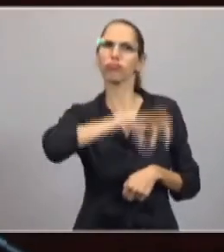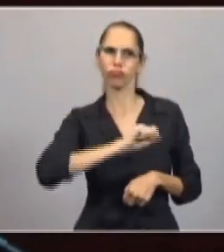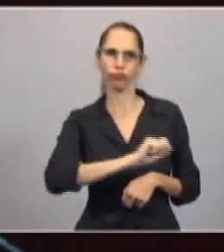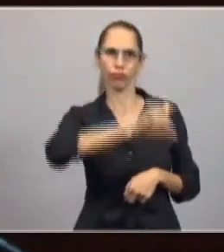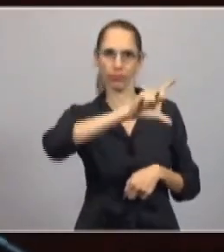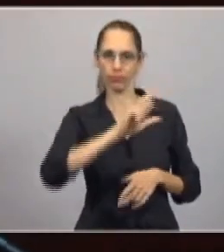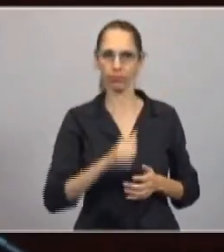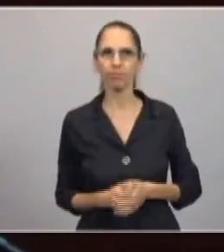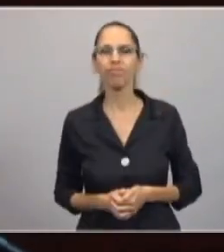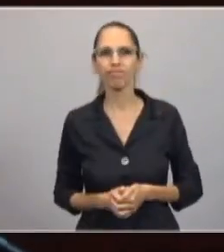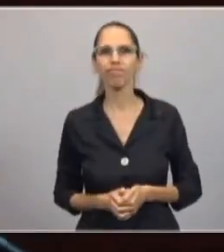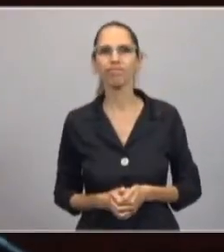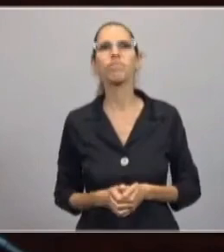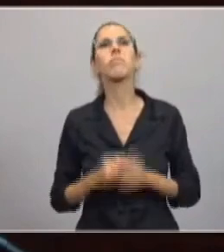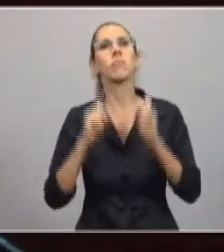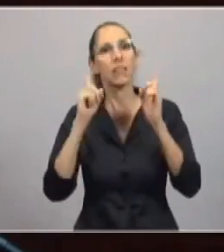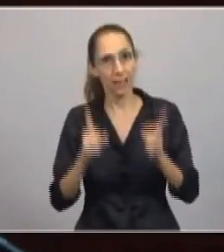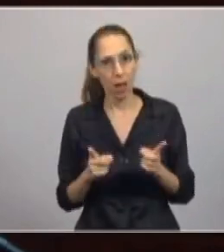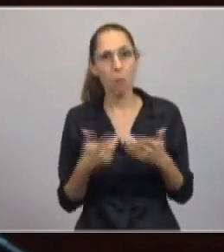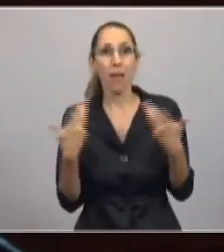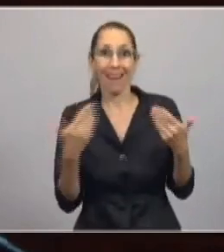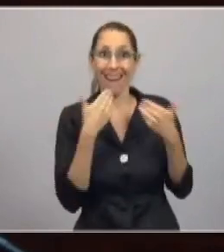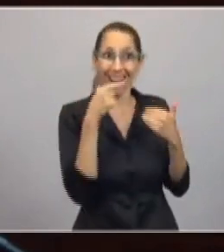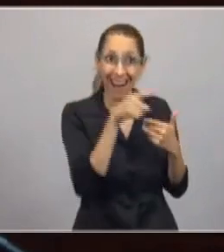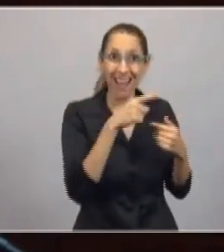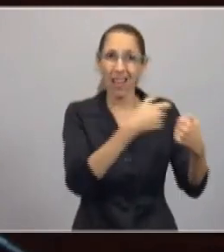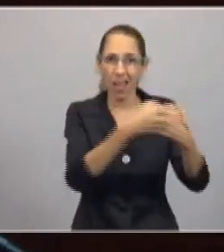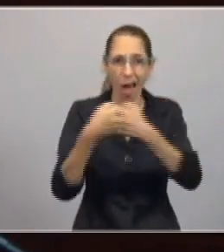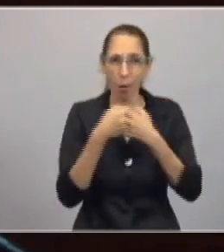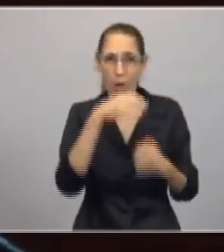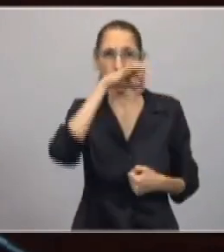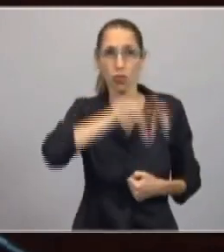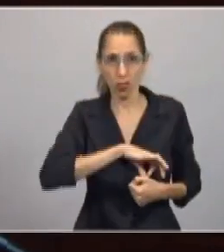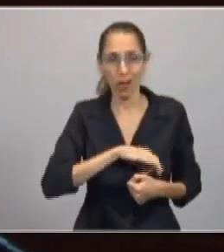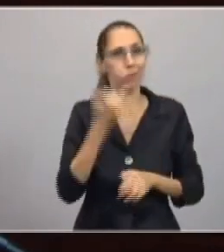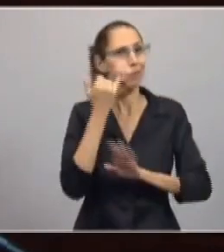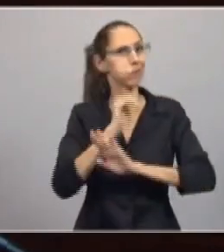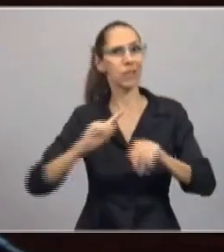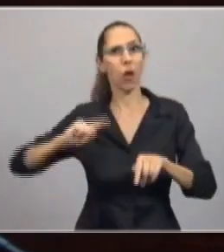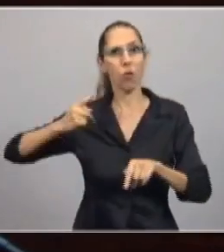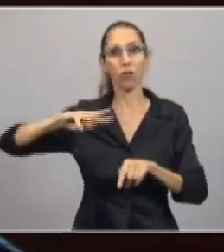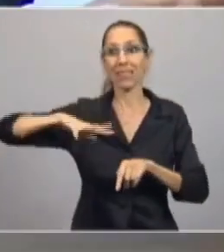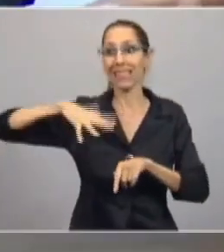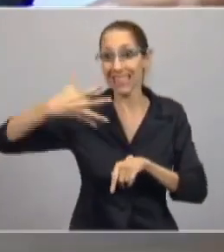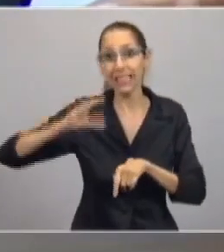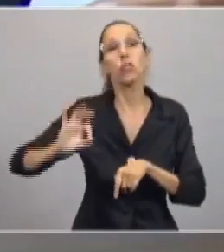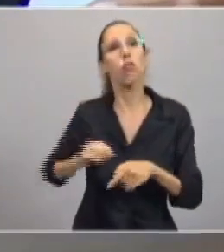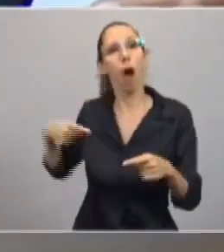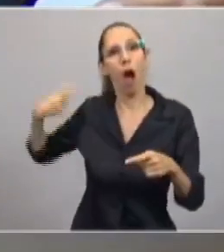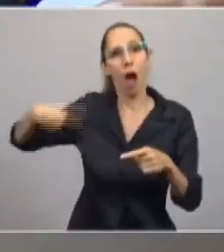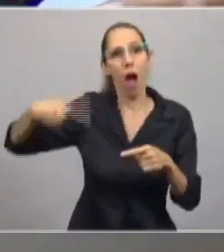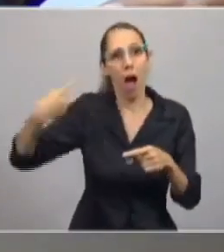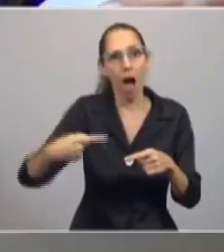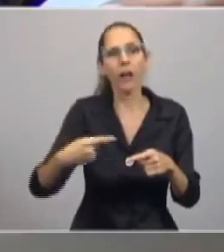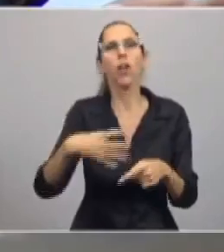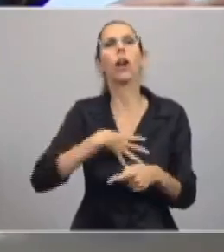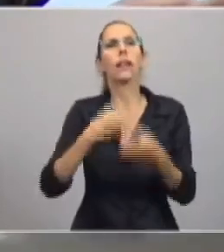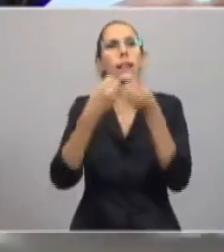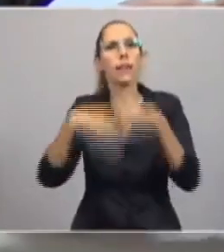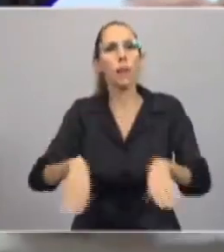esto, y por quinto año consecutivo, las clases comenzaron en la fecha que marca el